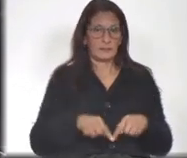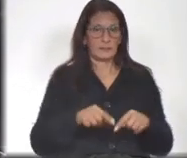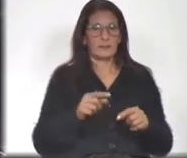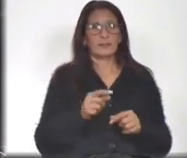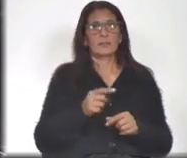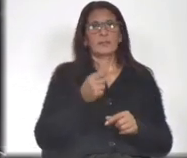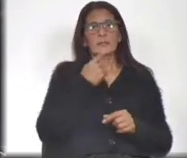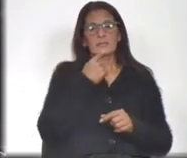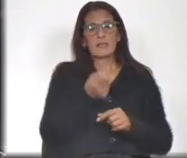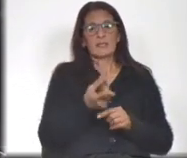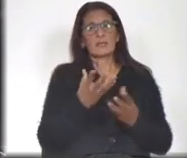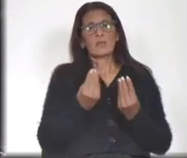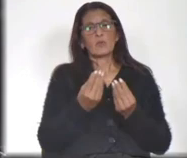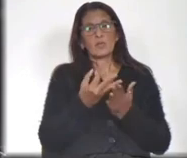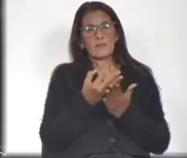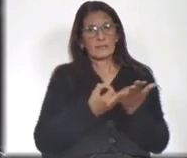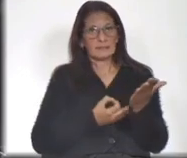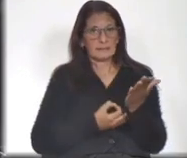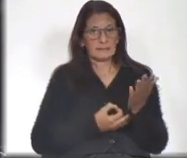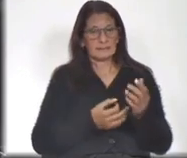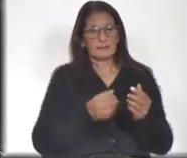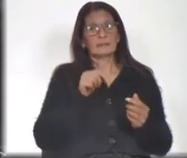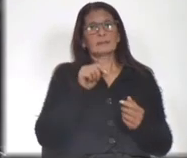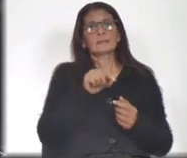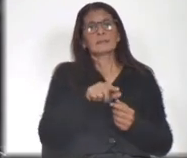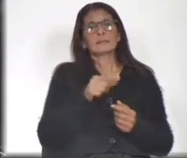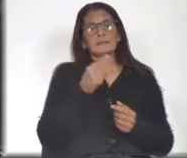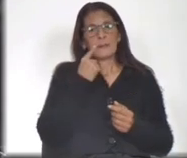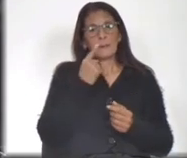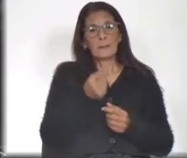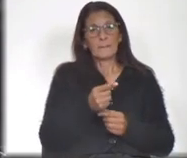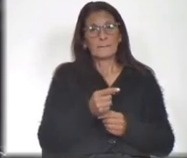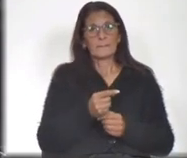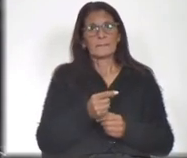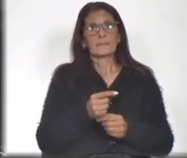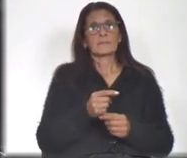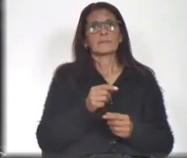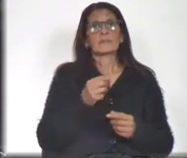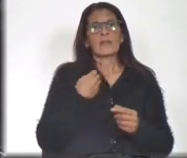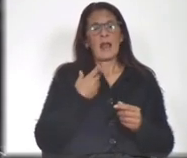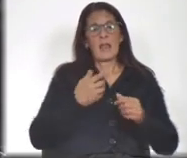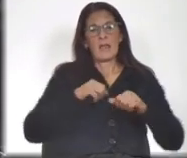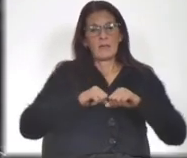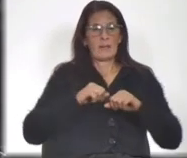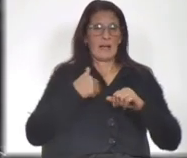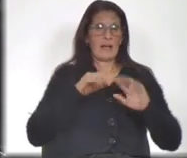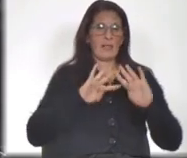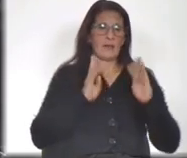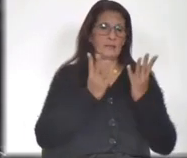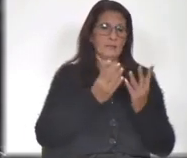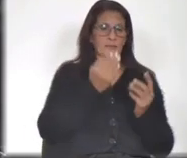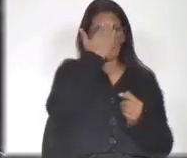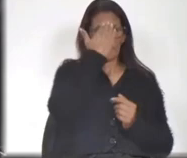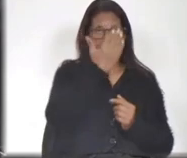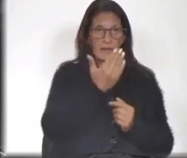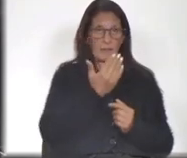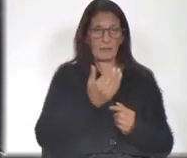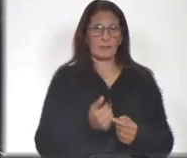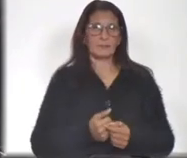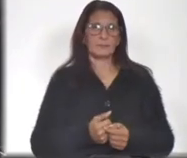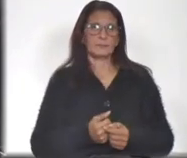ha afirmado muchas veces, se ha atribuido intenciones a nuestra bancada, la bancada del Frente